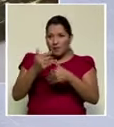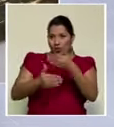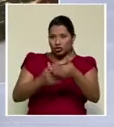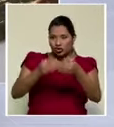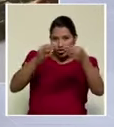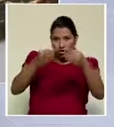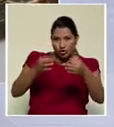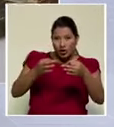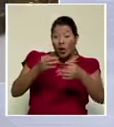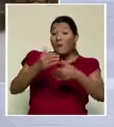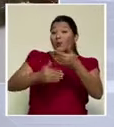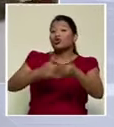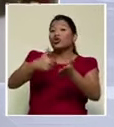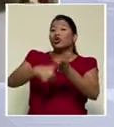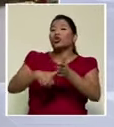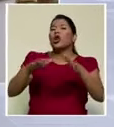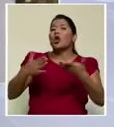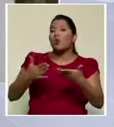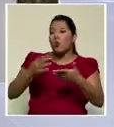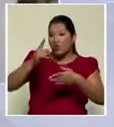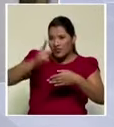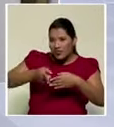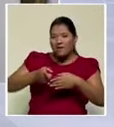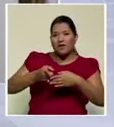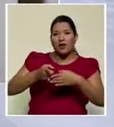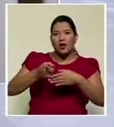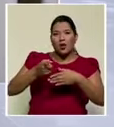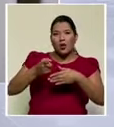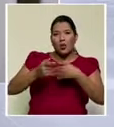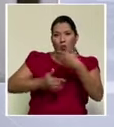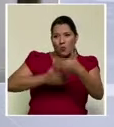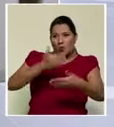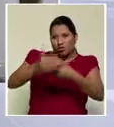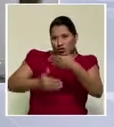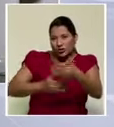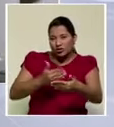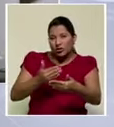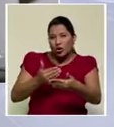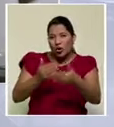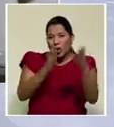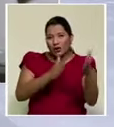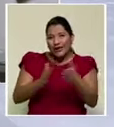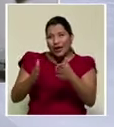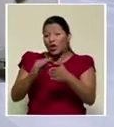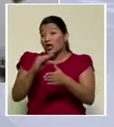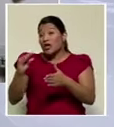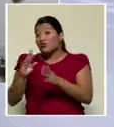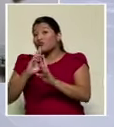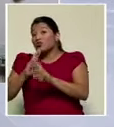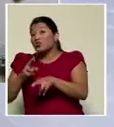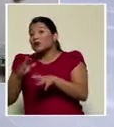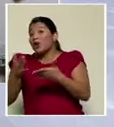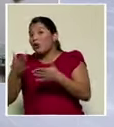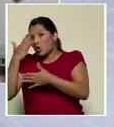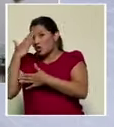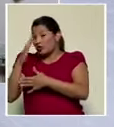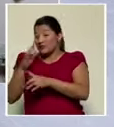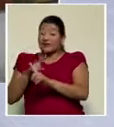Ortega. Sin tribunal electoral, lo mismo pasa en otros entornos donde se está arremetiendo contra el Poder Judicial, la